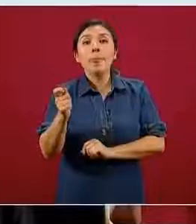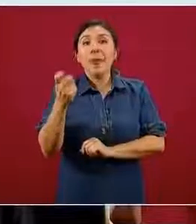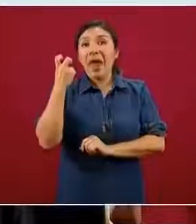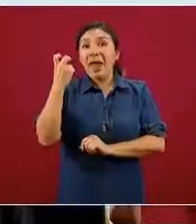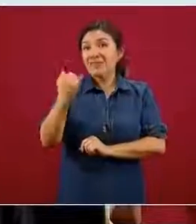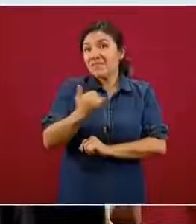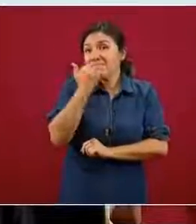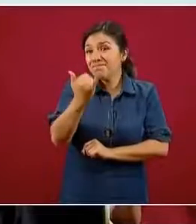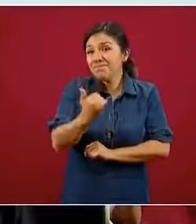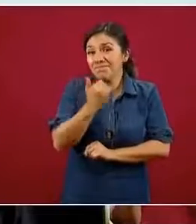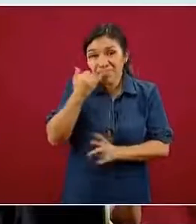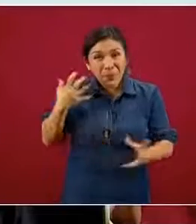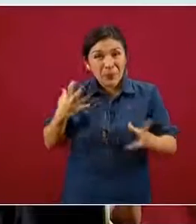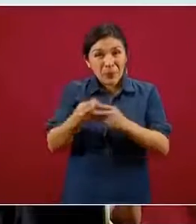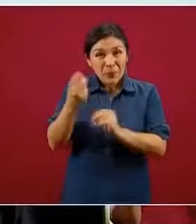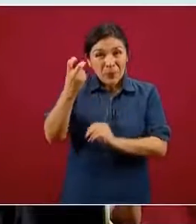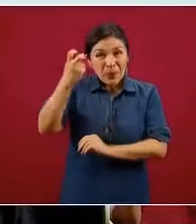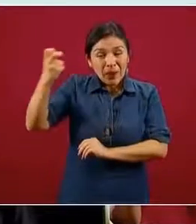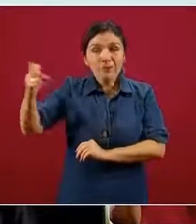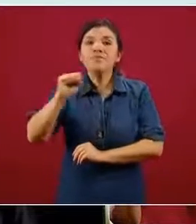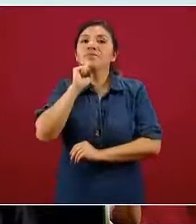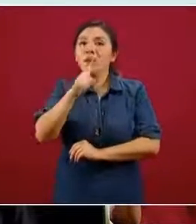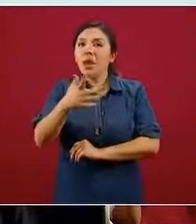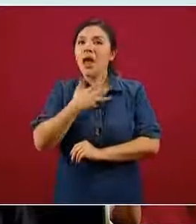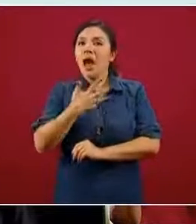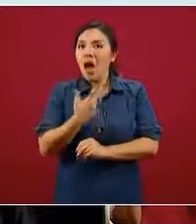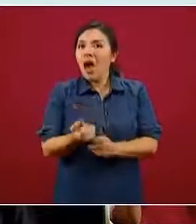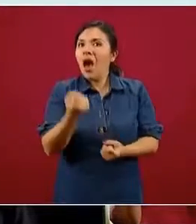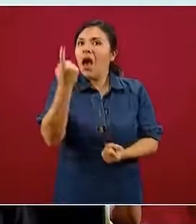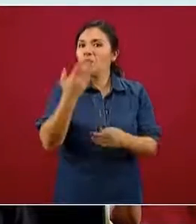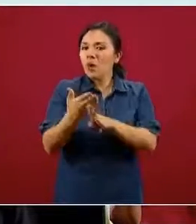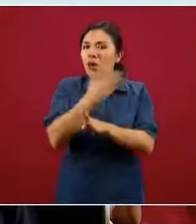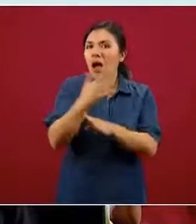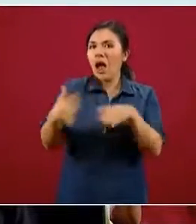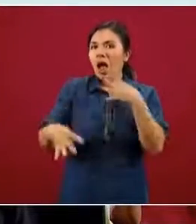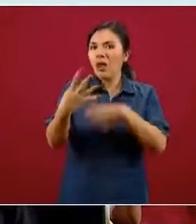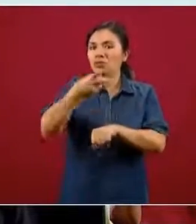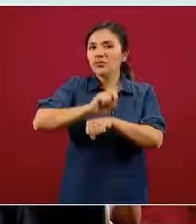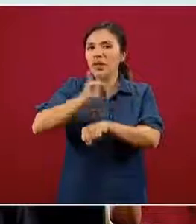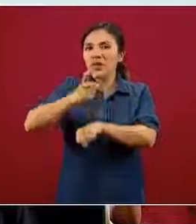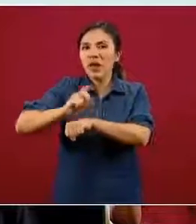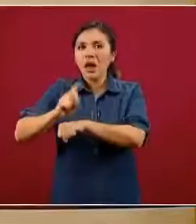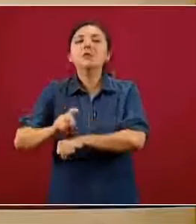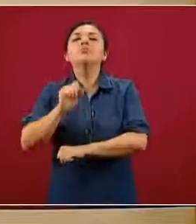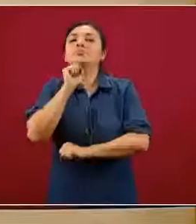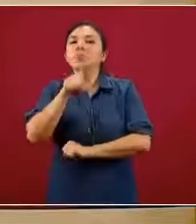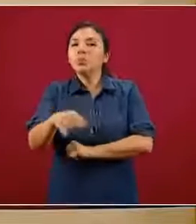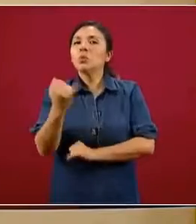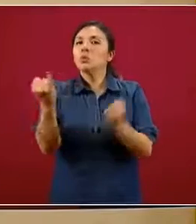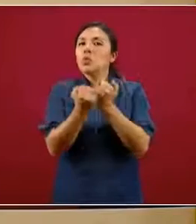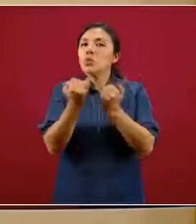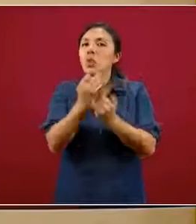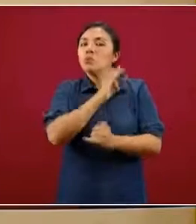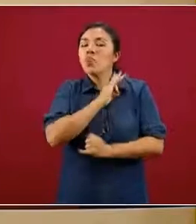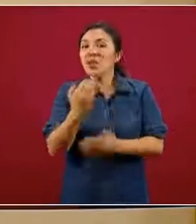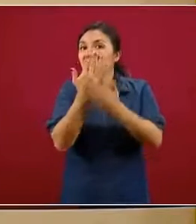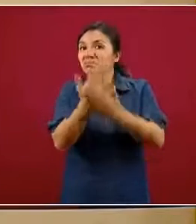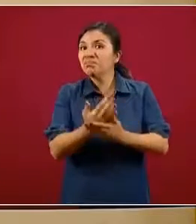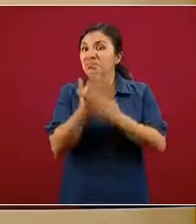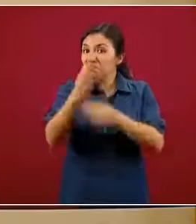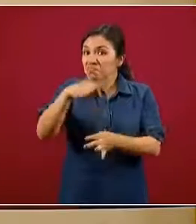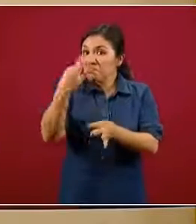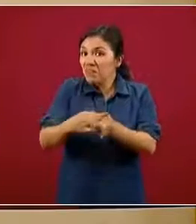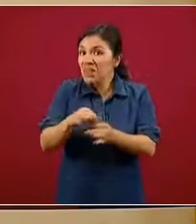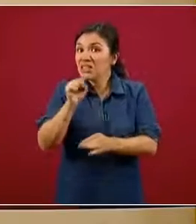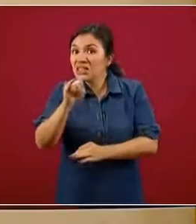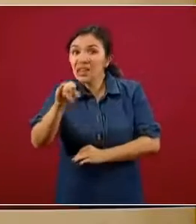estos sospechosos acumulados también tenemos casos en los últimos 14 días, donde también podríamos esperar casos confirmados y por